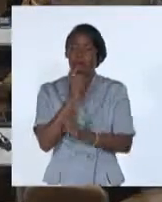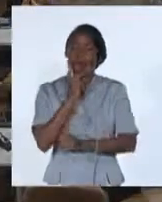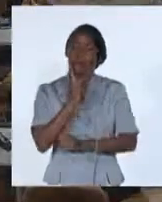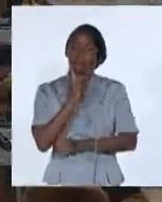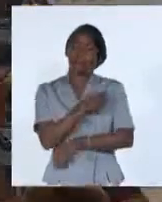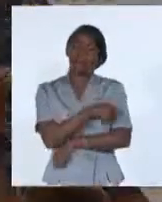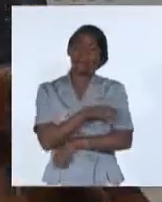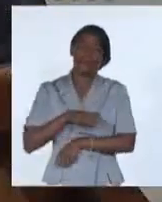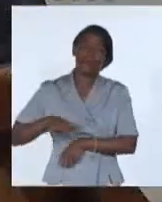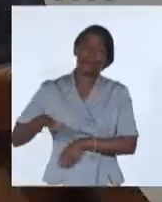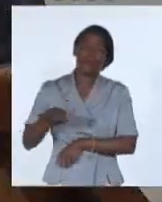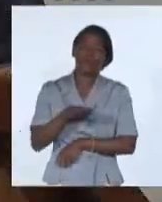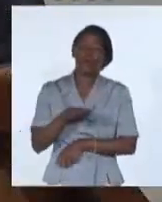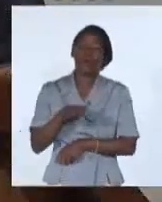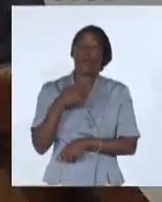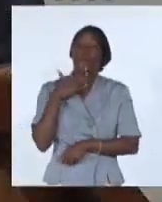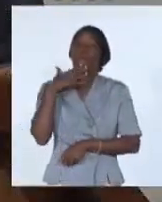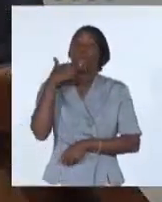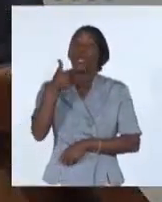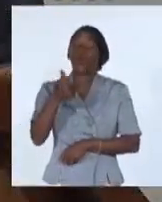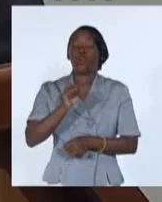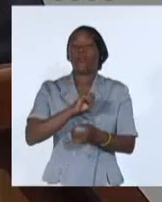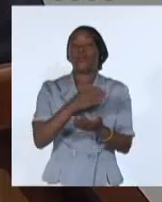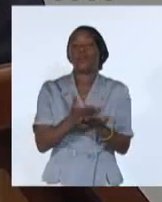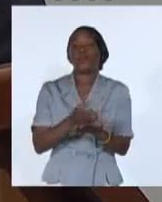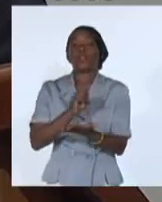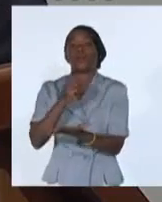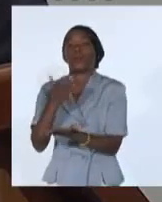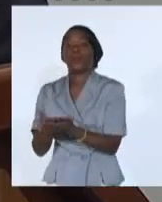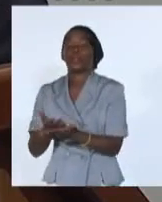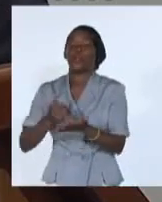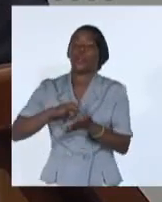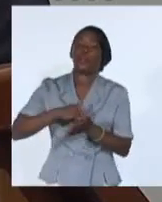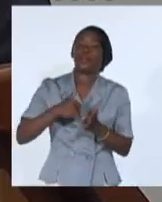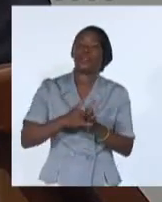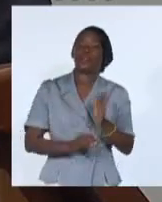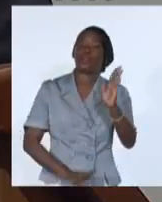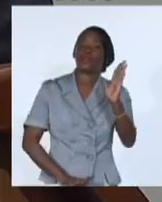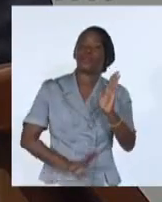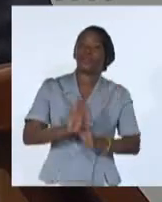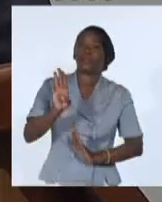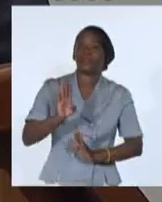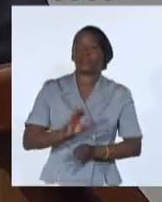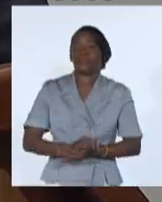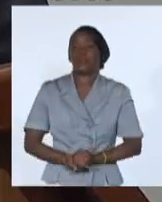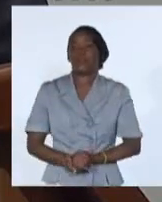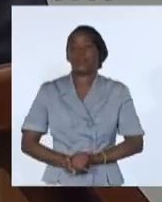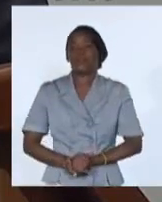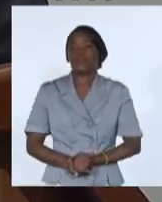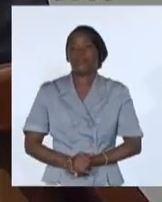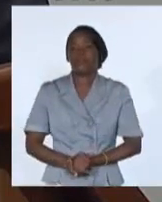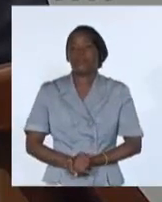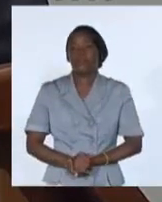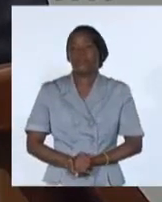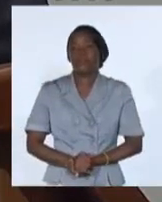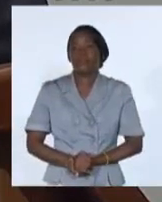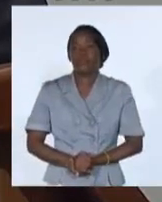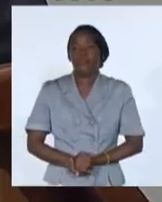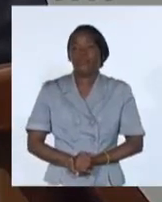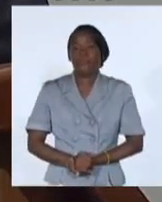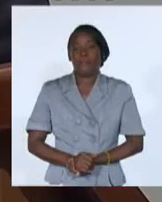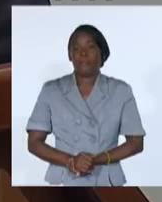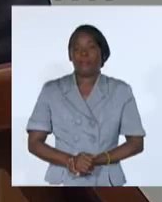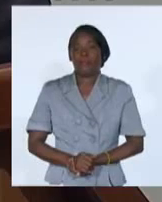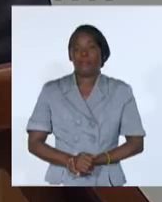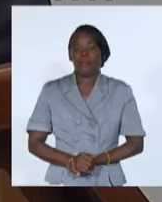para que ellas reflejen las realidades en vez que las las realidades que había en la Segunda Guerra Mundial. Tenemos